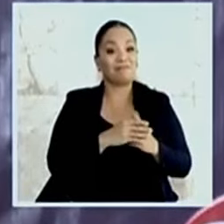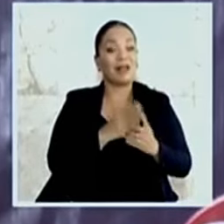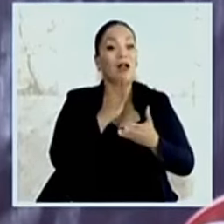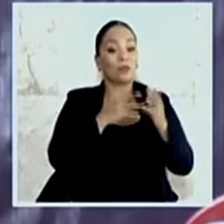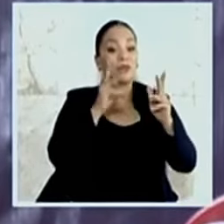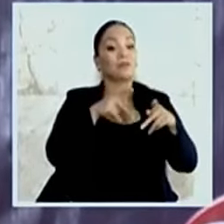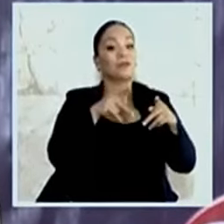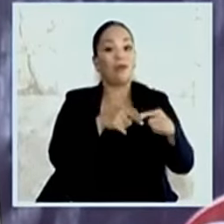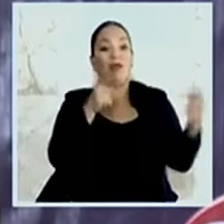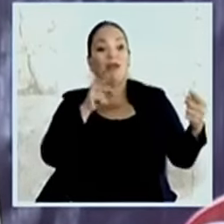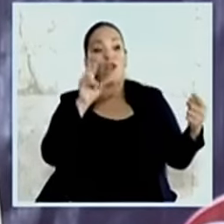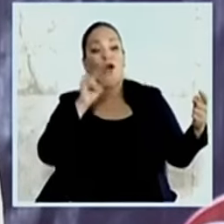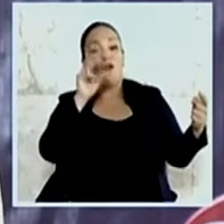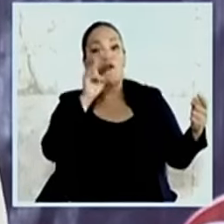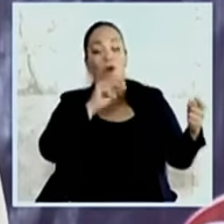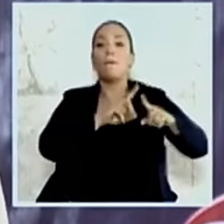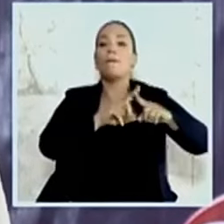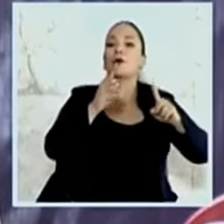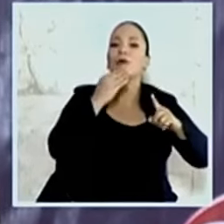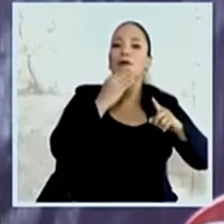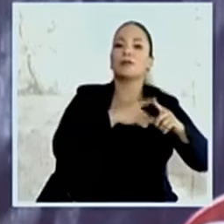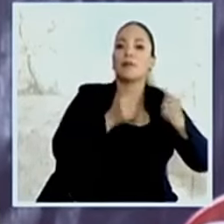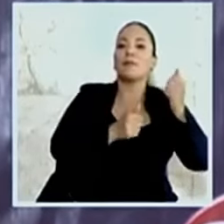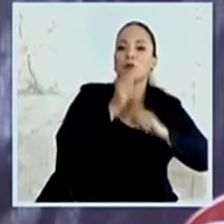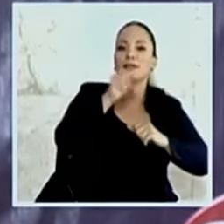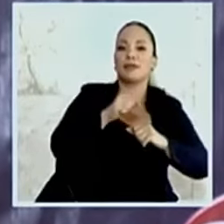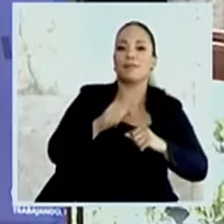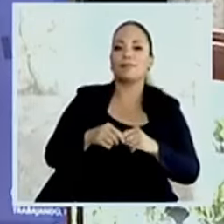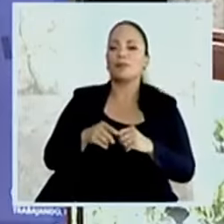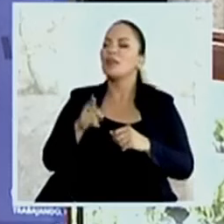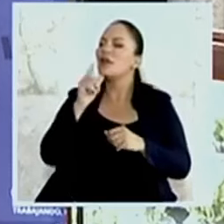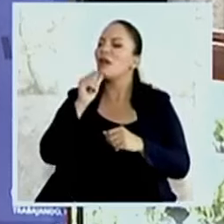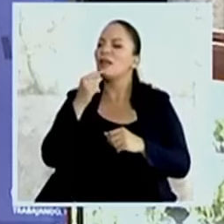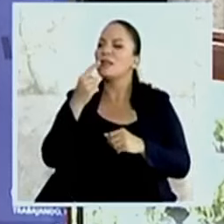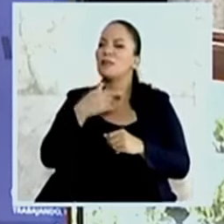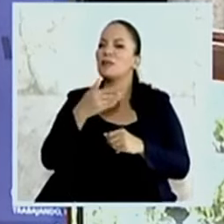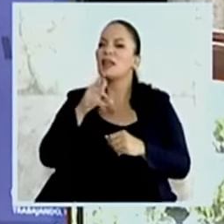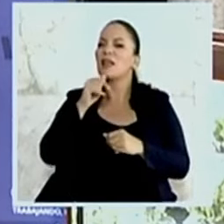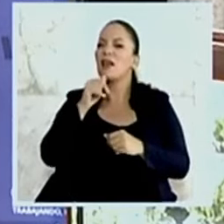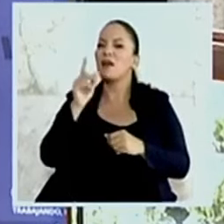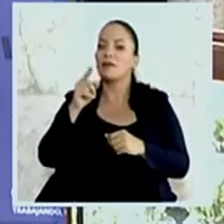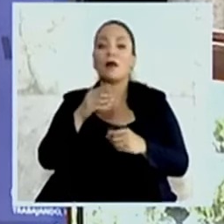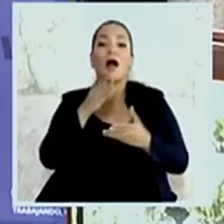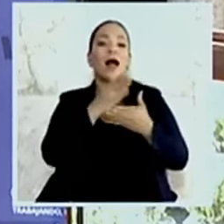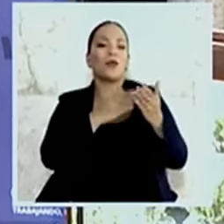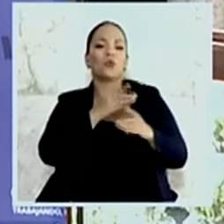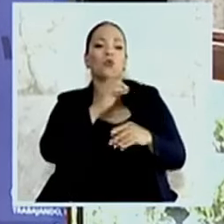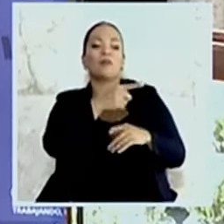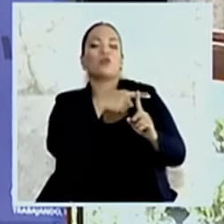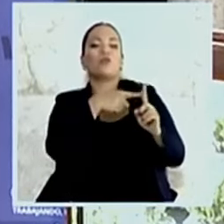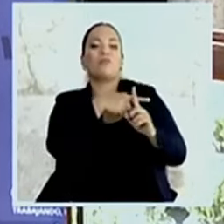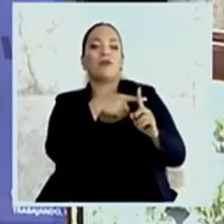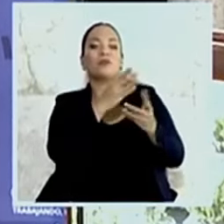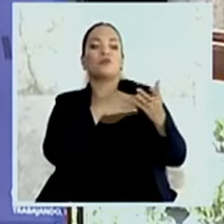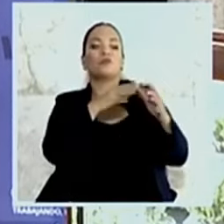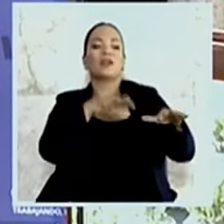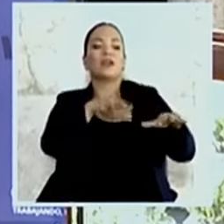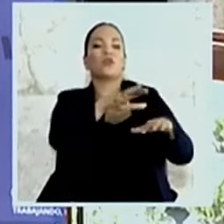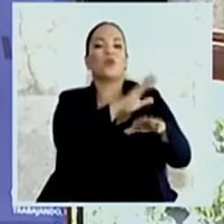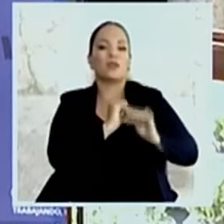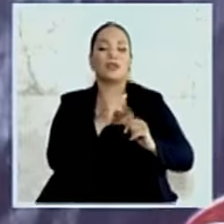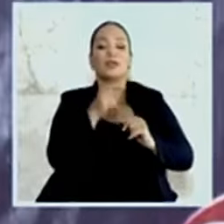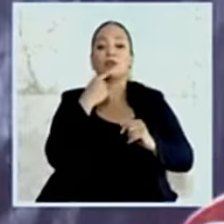también ha sido un esfuerzo muy grande de parte de ellos, porque aunque ustedes no lo crean, había oposición, muy poca gente, gracias a Dios ha